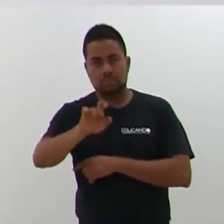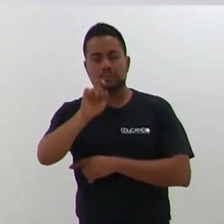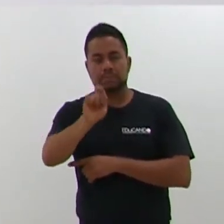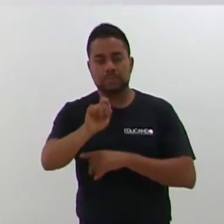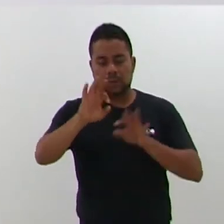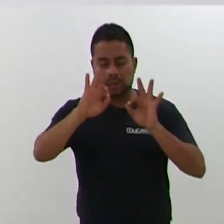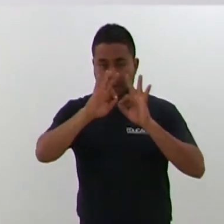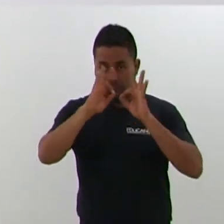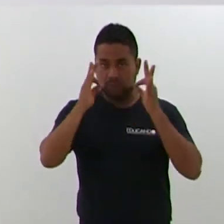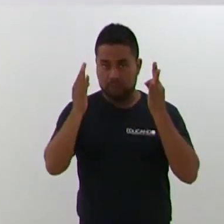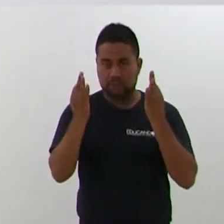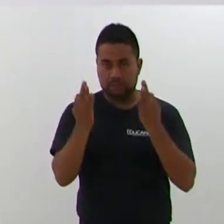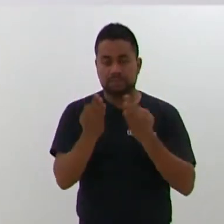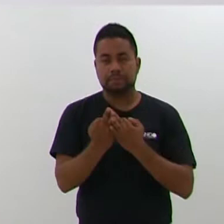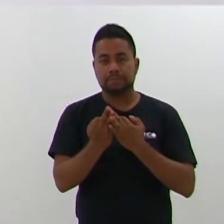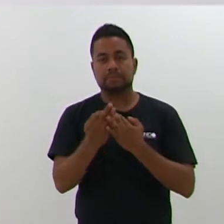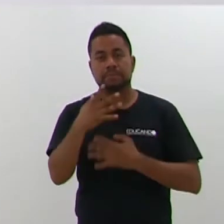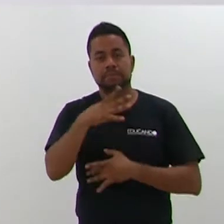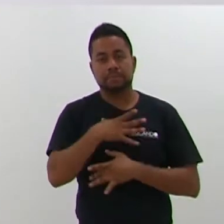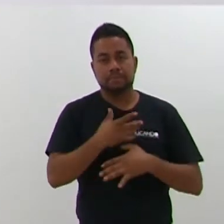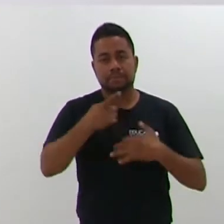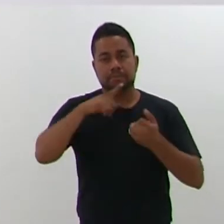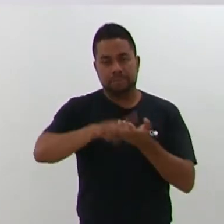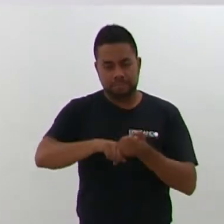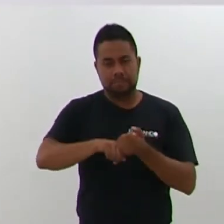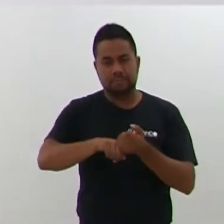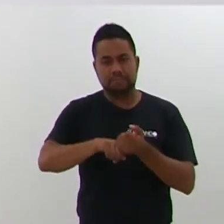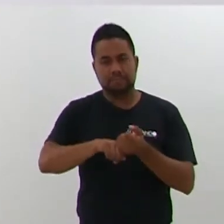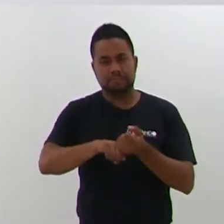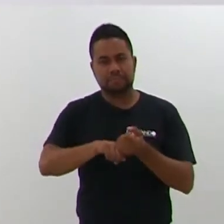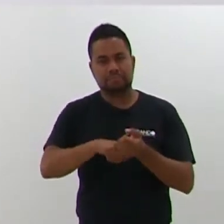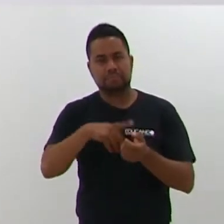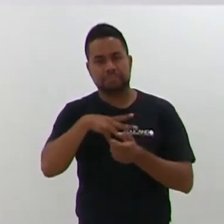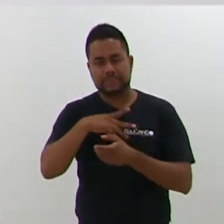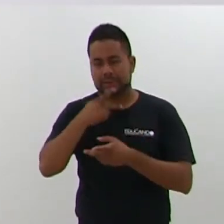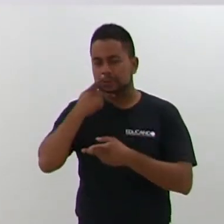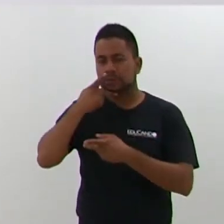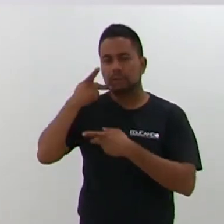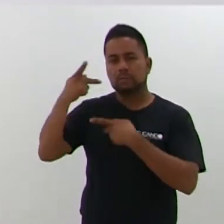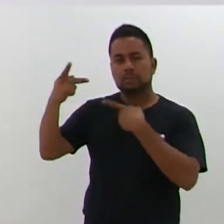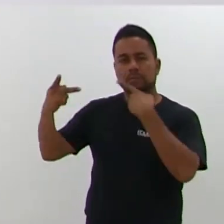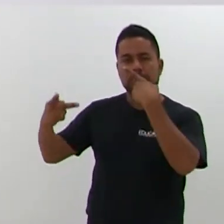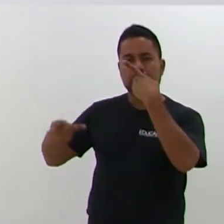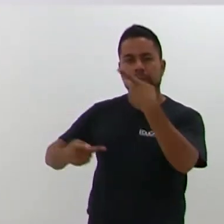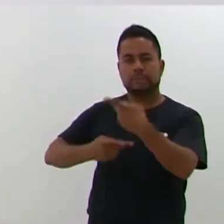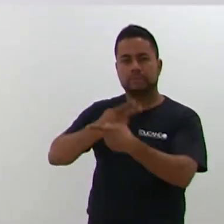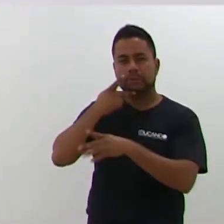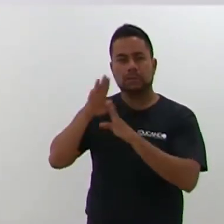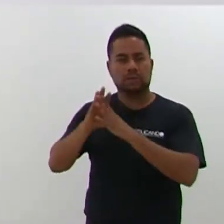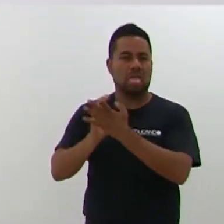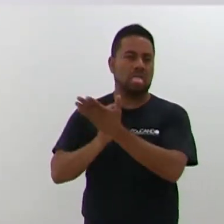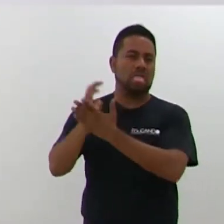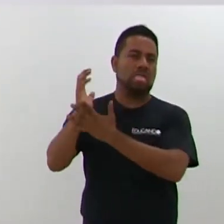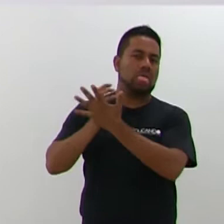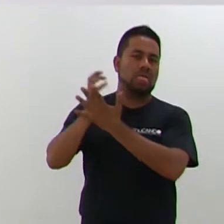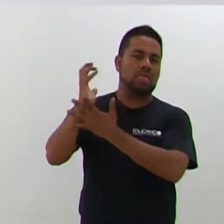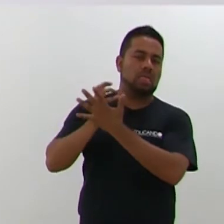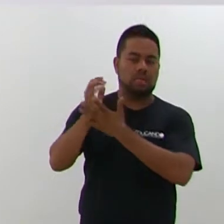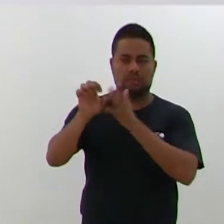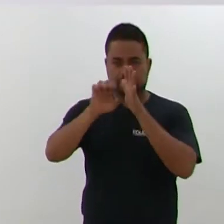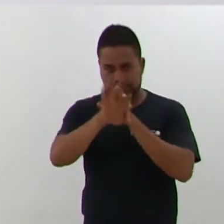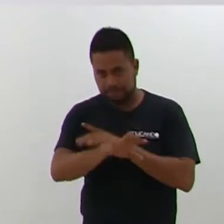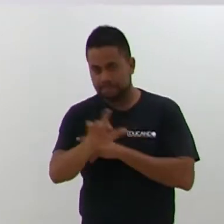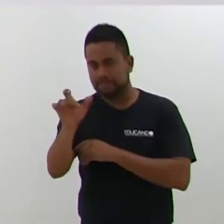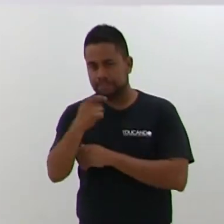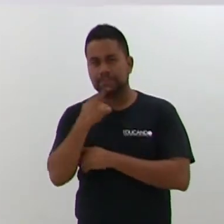figura que aparece en los poemas. ¿Se acuerdan cuando trabajamos con poemas y decíamos que era una exageración? Por ejemplo, cuando